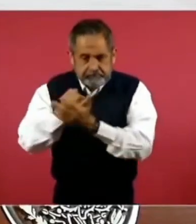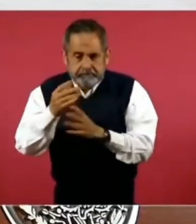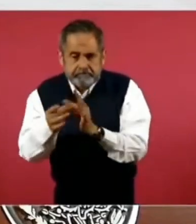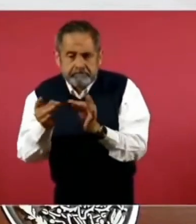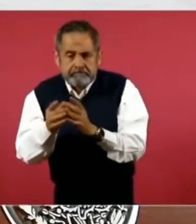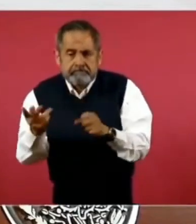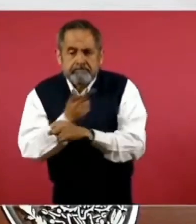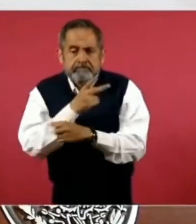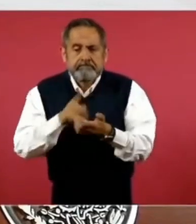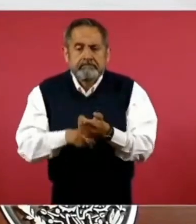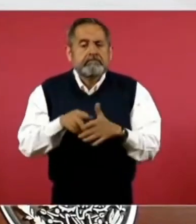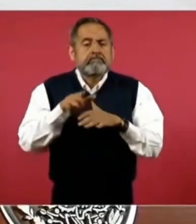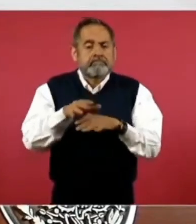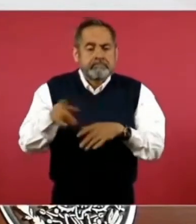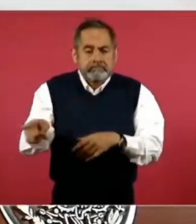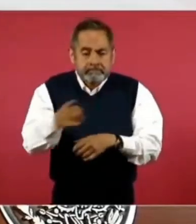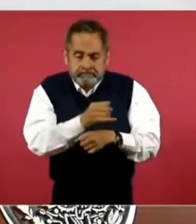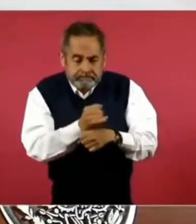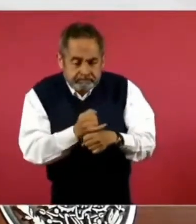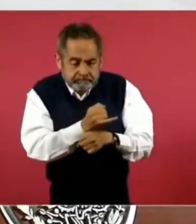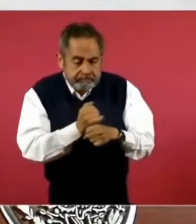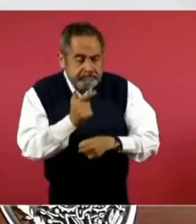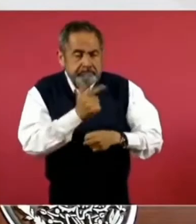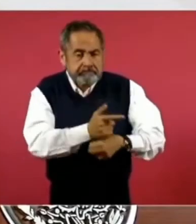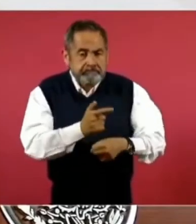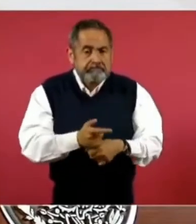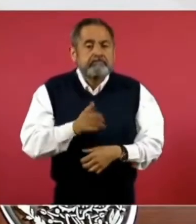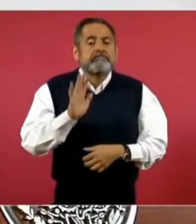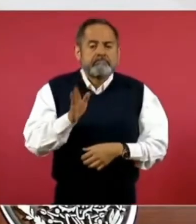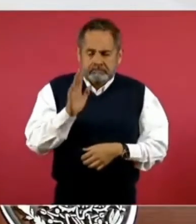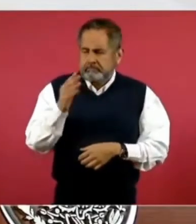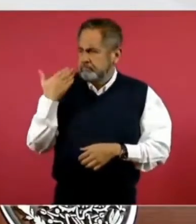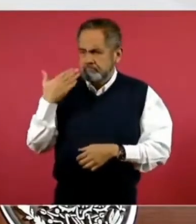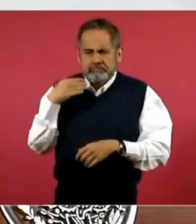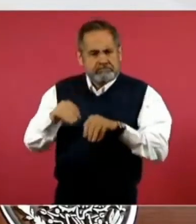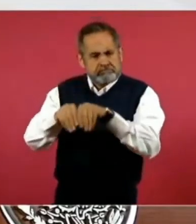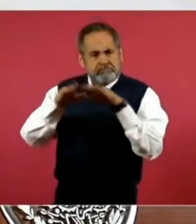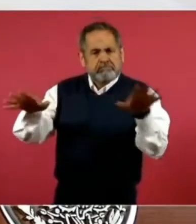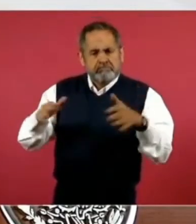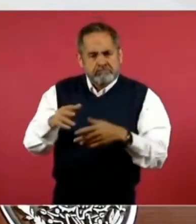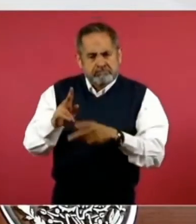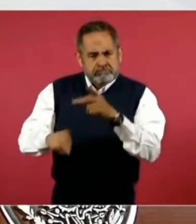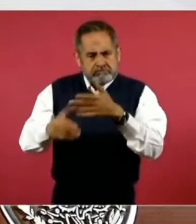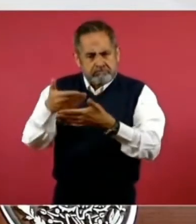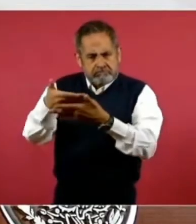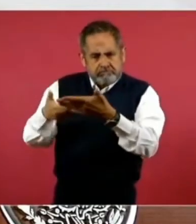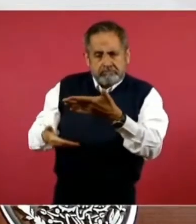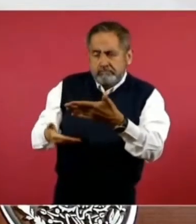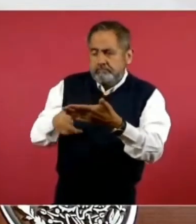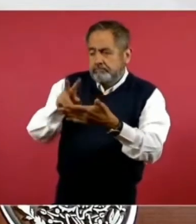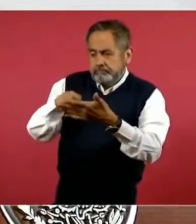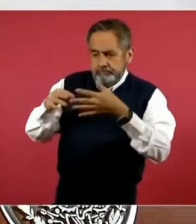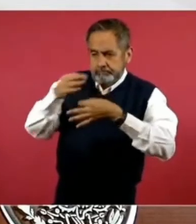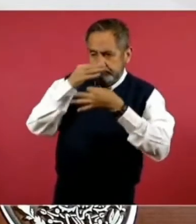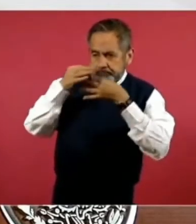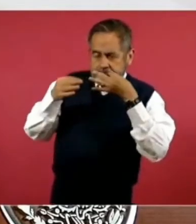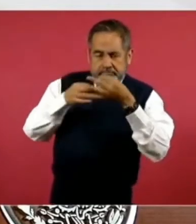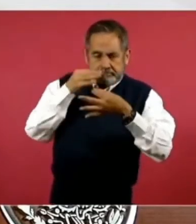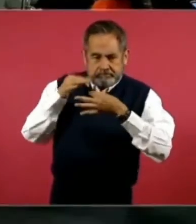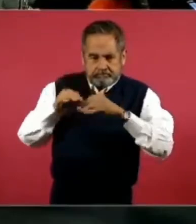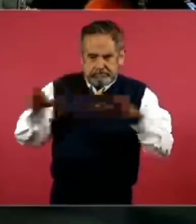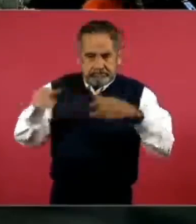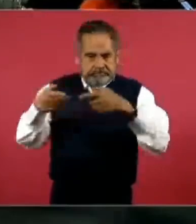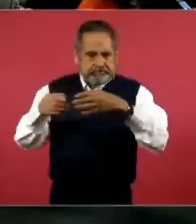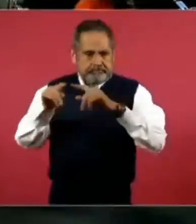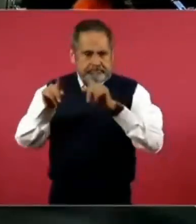sobre lo que está investigando, que ya dio a conocer en un boletín